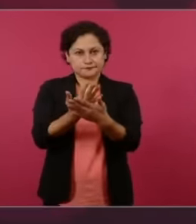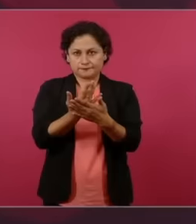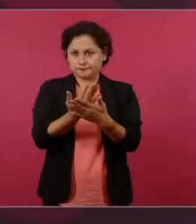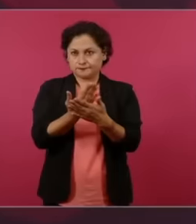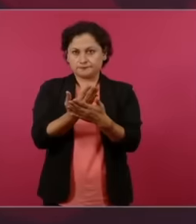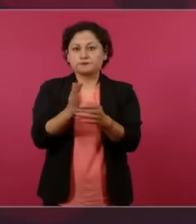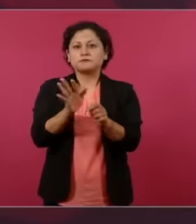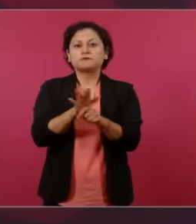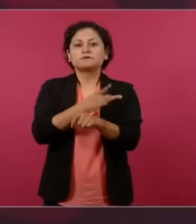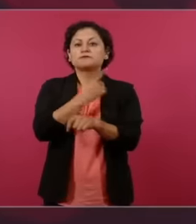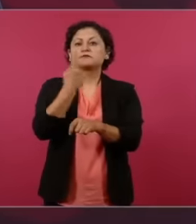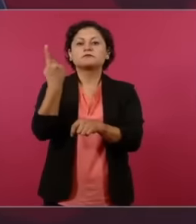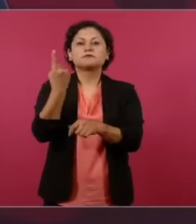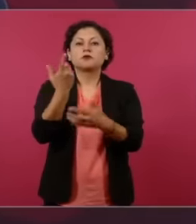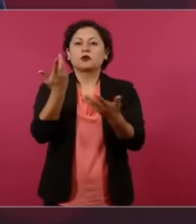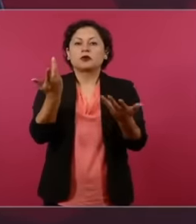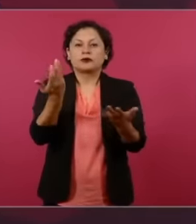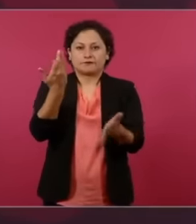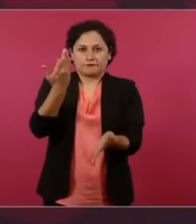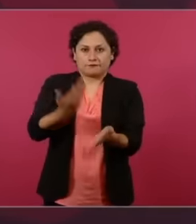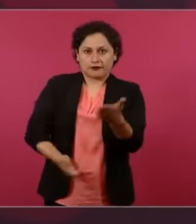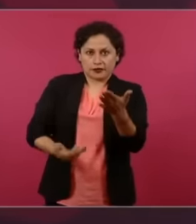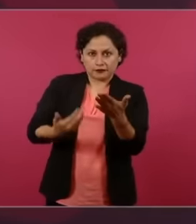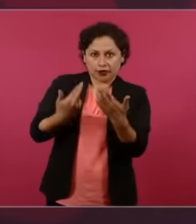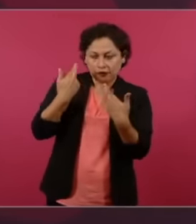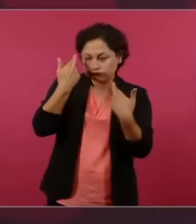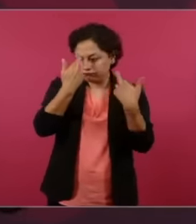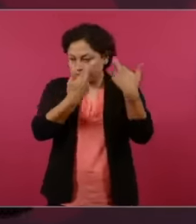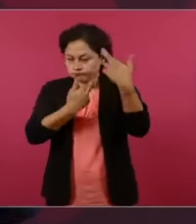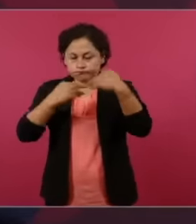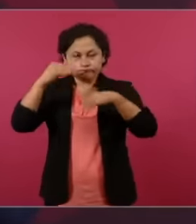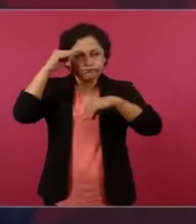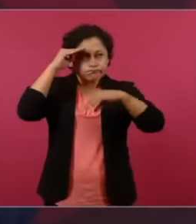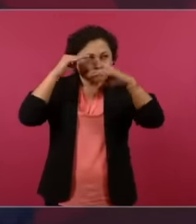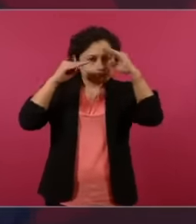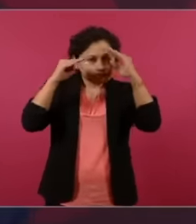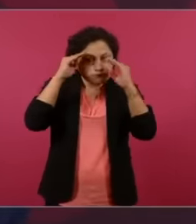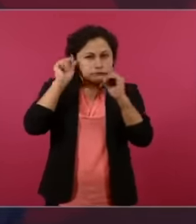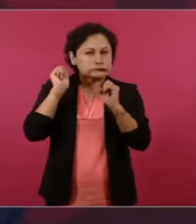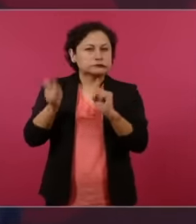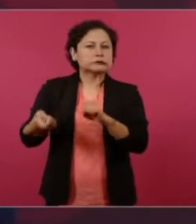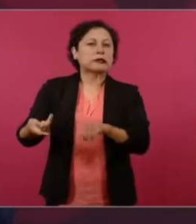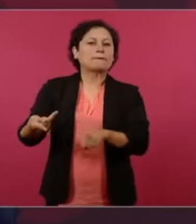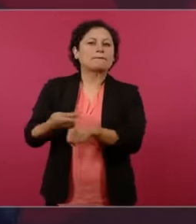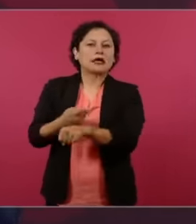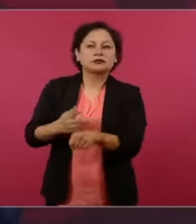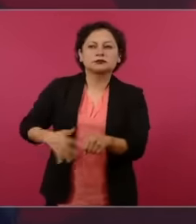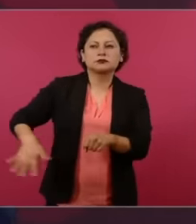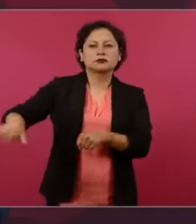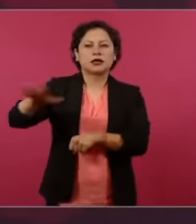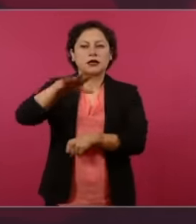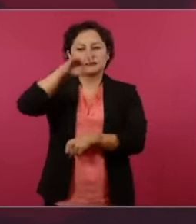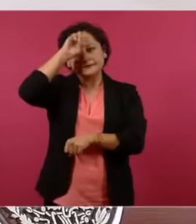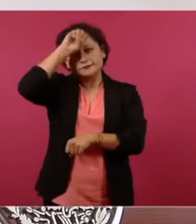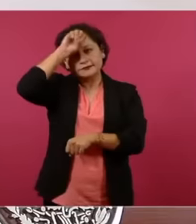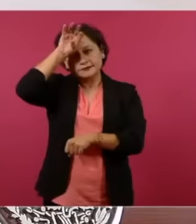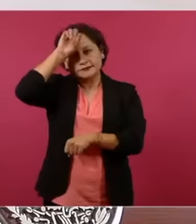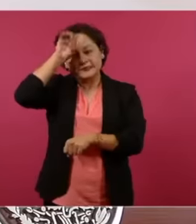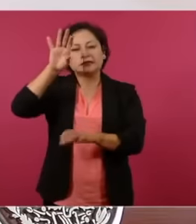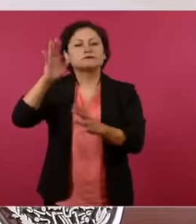qué sucedió en toda la mina. Porque es como el